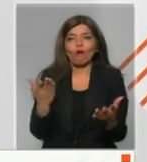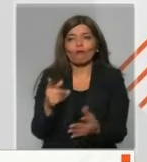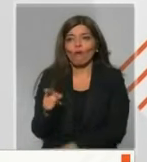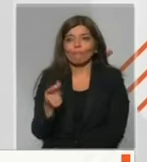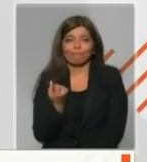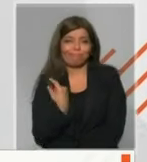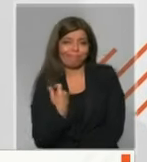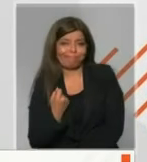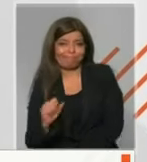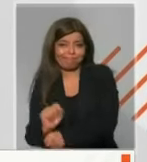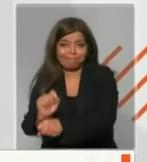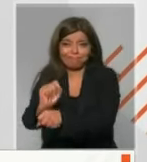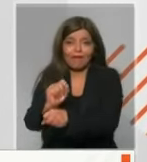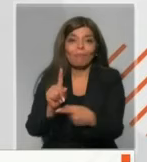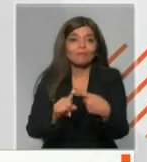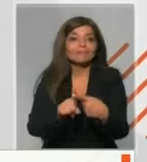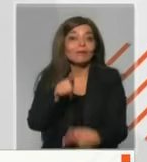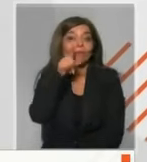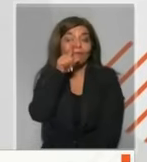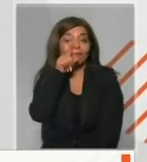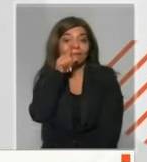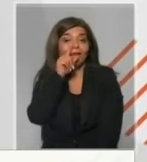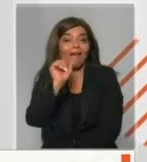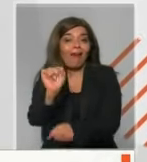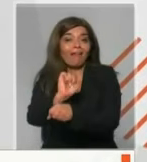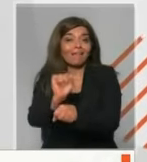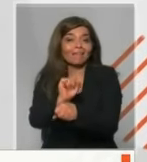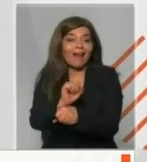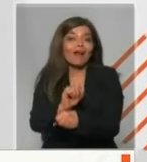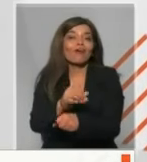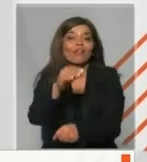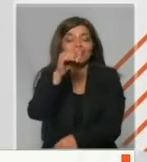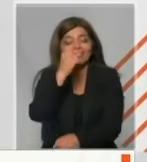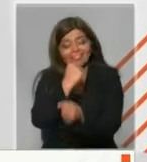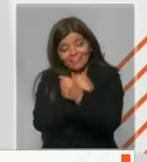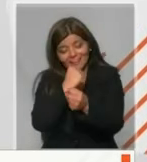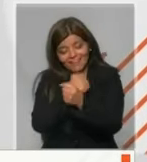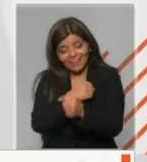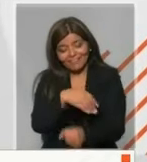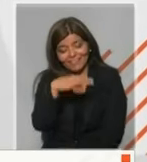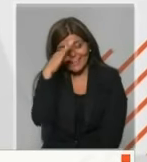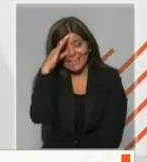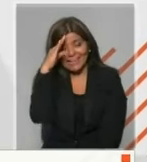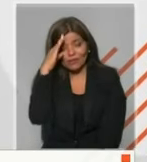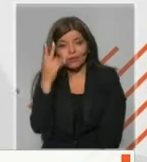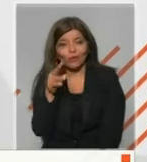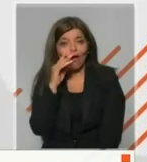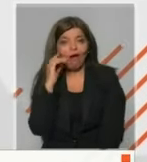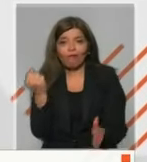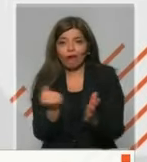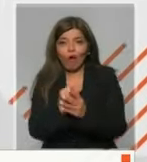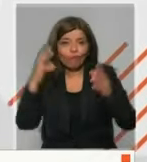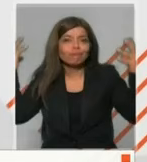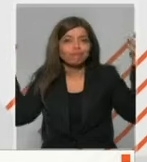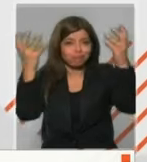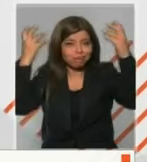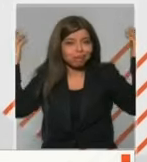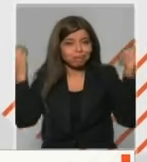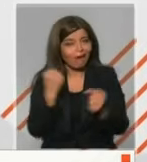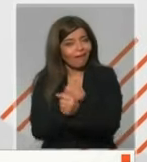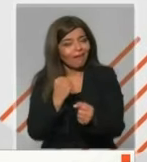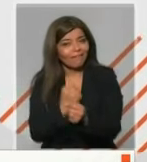velocidad participe nada menos que un carro policial. Así como lo ve, con logos y hasta balizas,